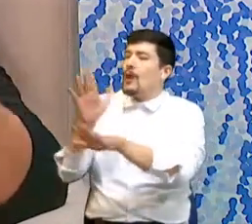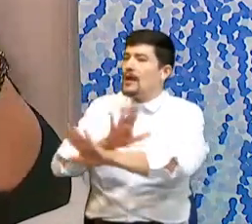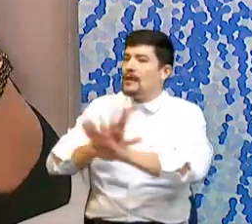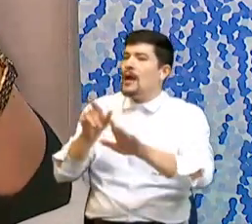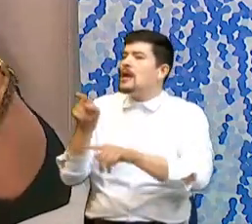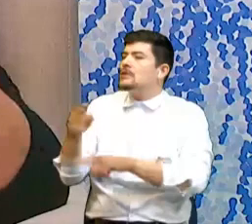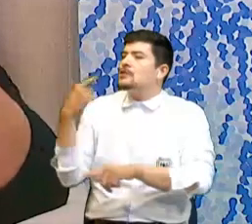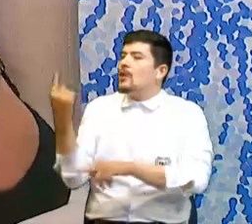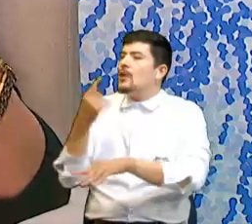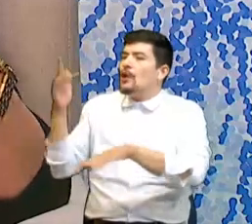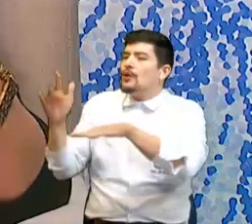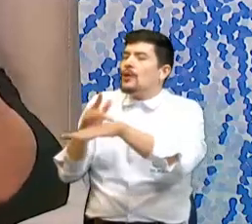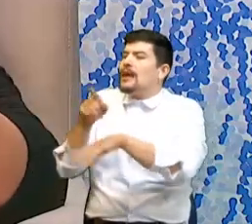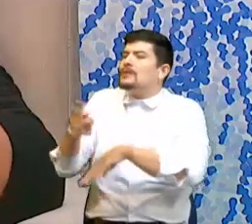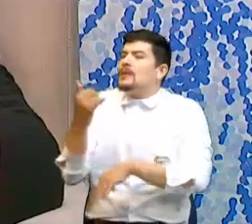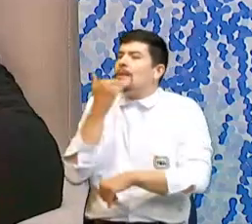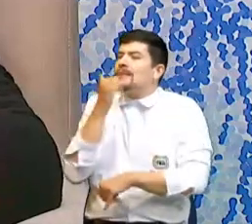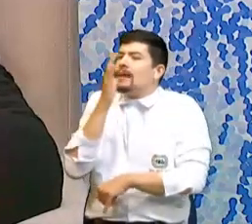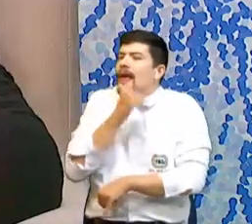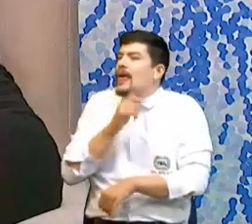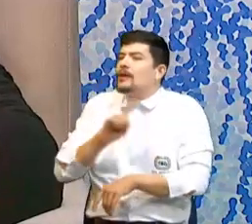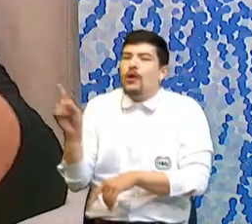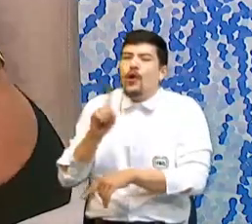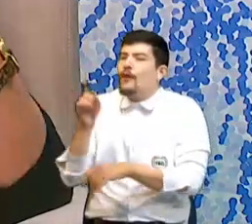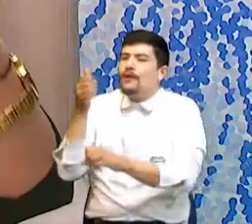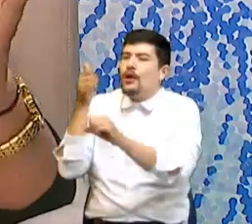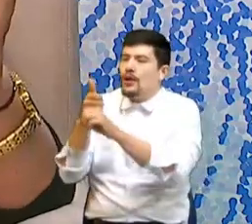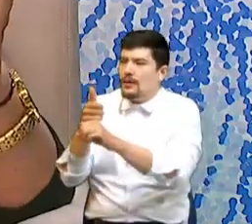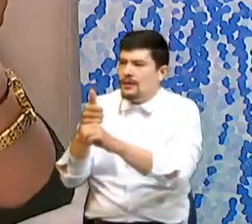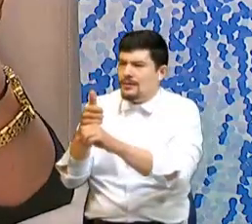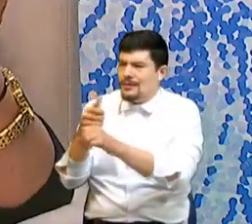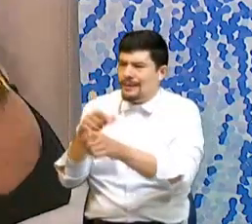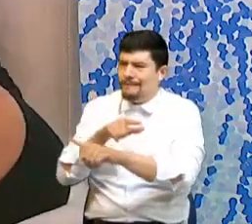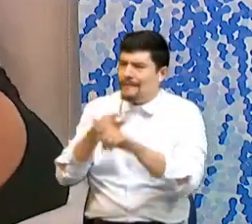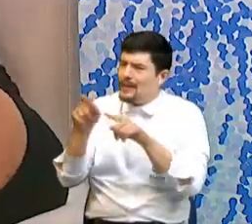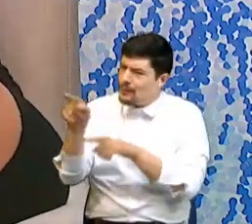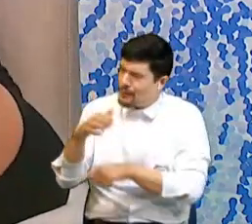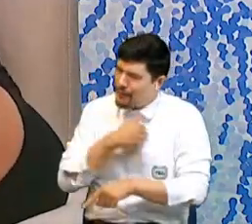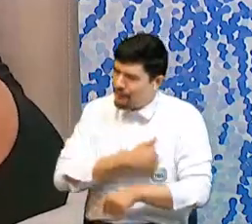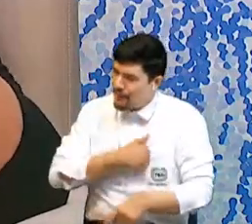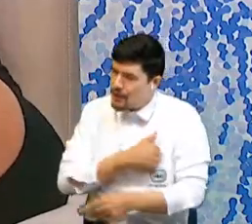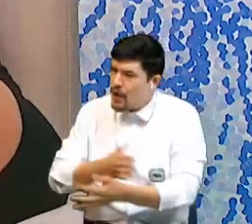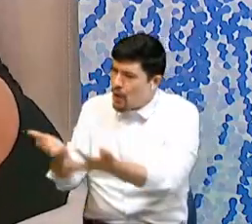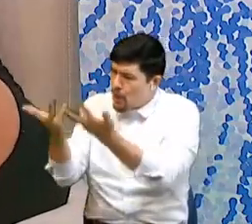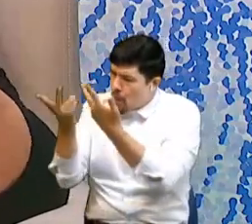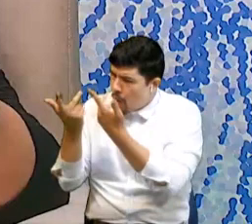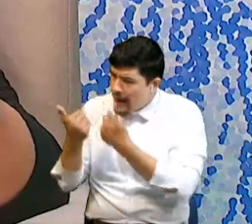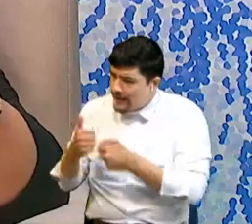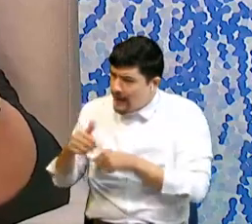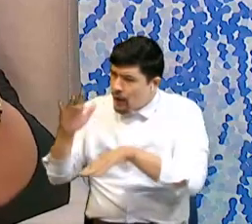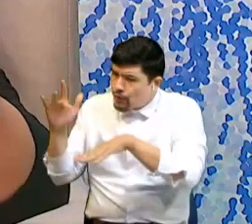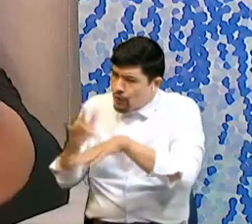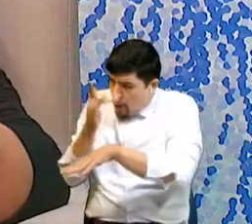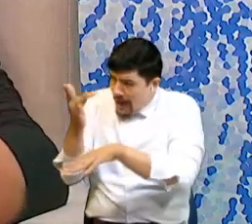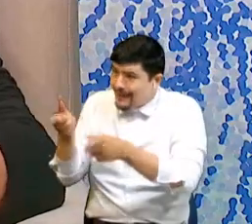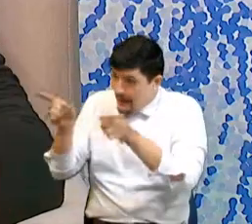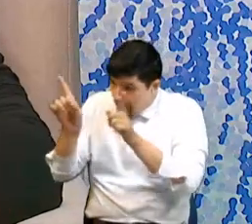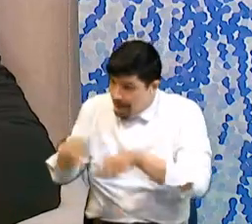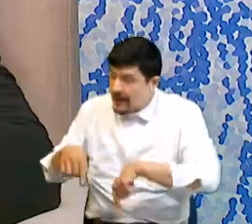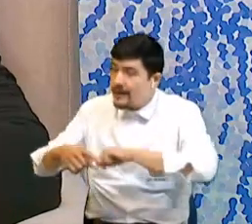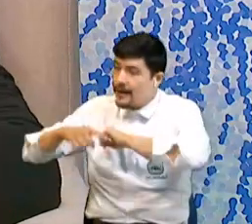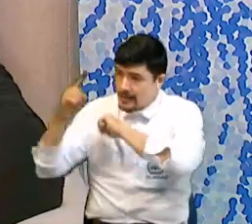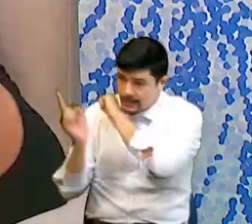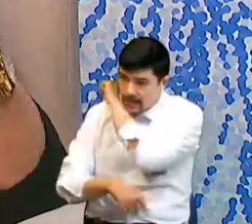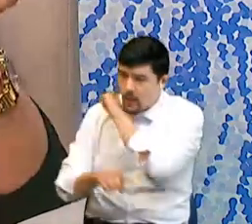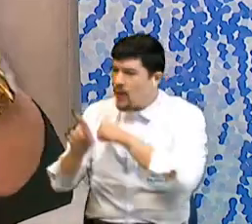fue que solo lo tocó, eso no pasó nada, no lo violó. Cuéntenos si también esto tiene castigo o si no